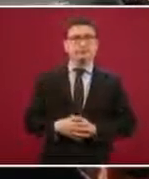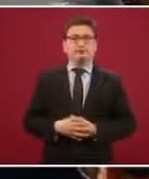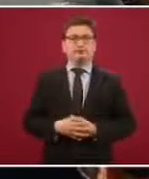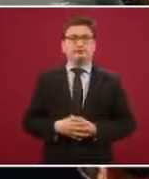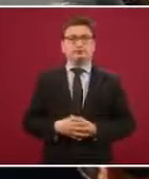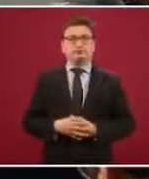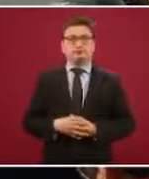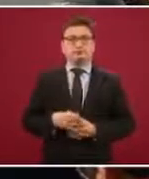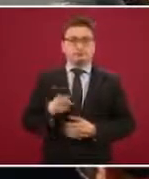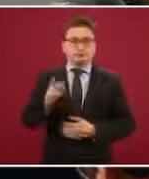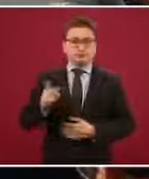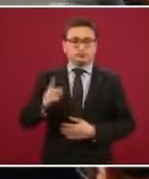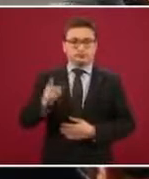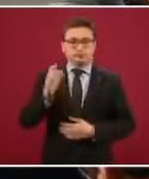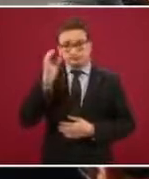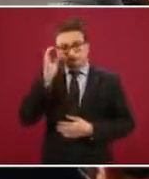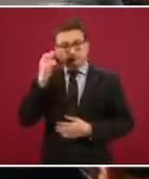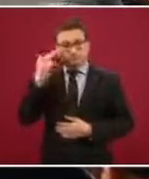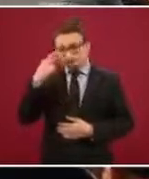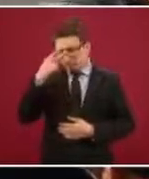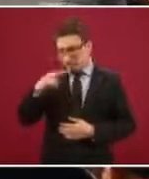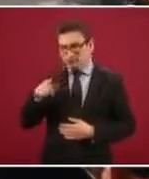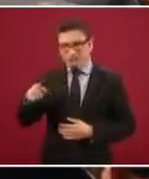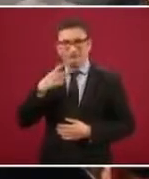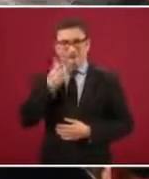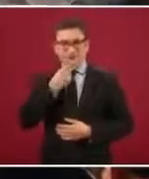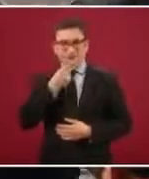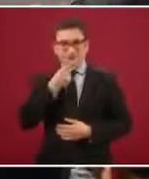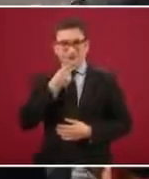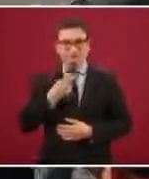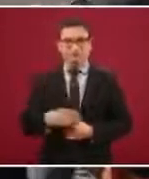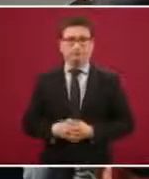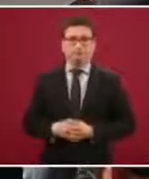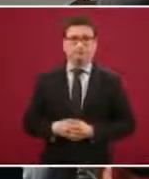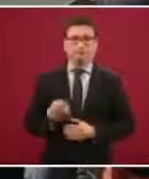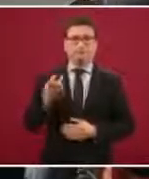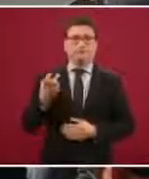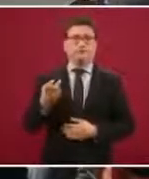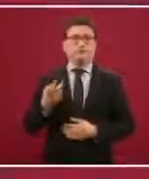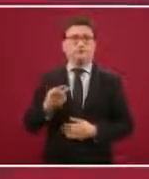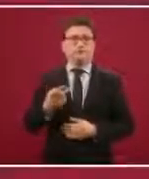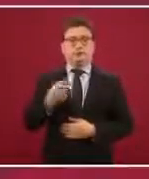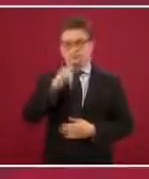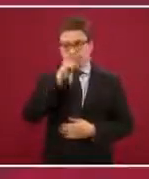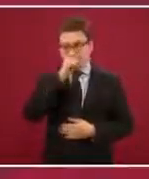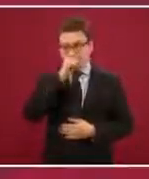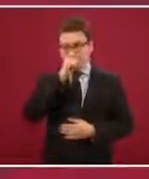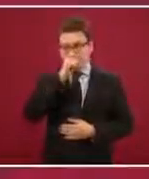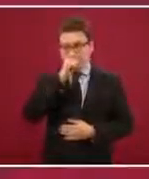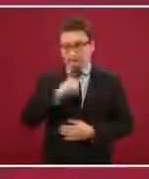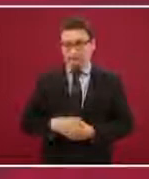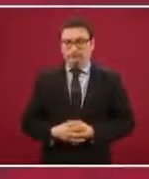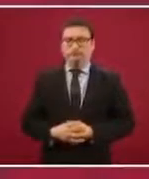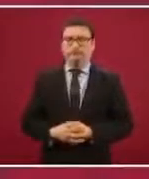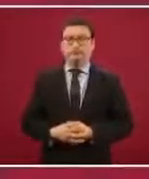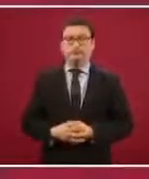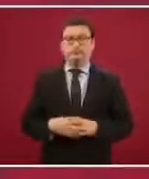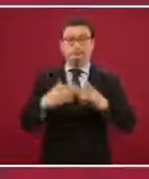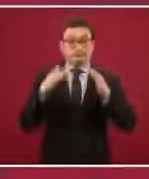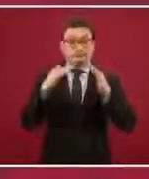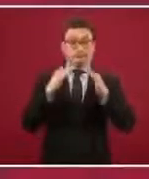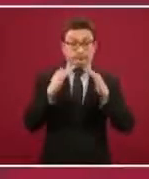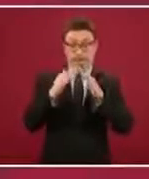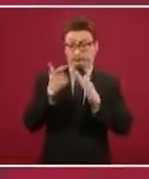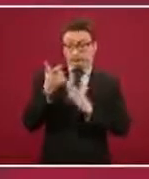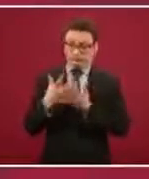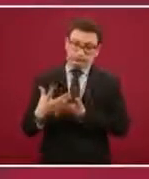el ciudadano chino mexicano que de inmediato se entregó el